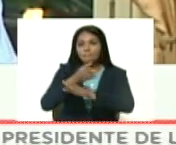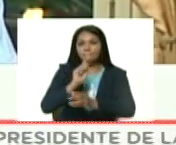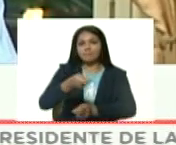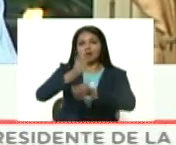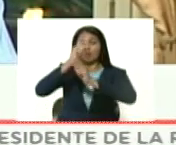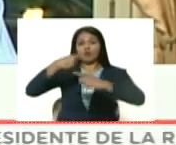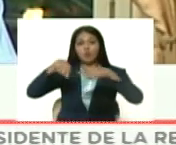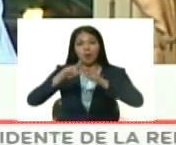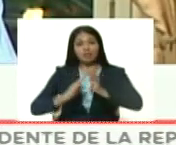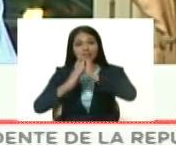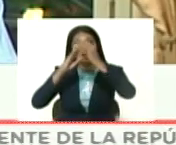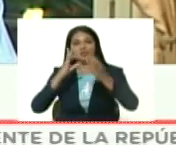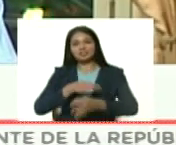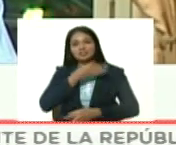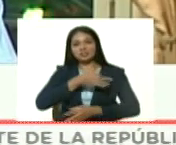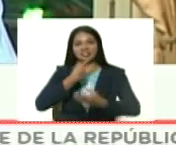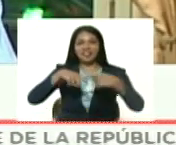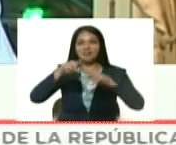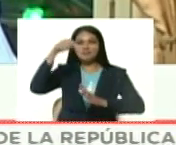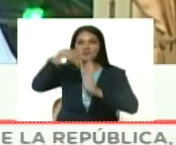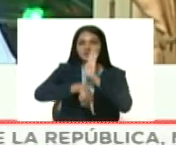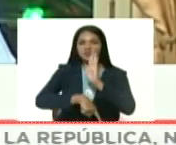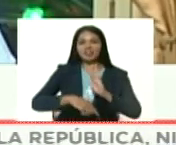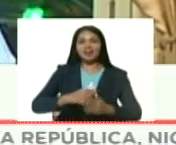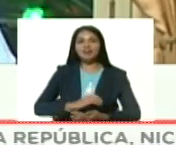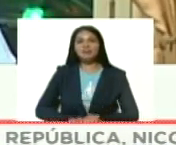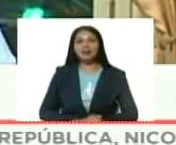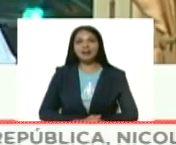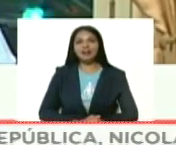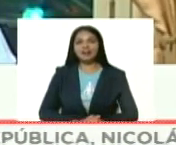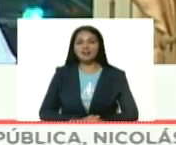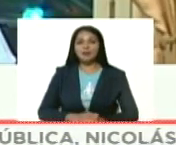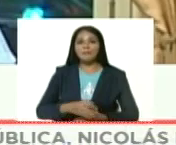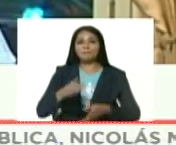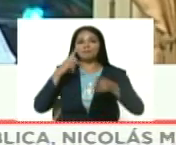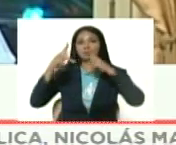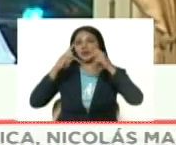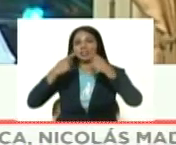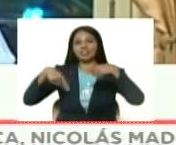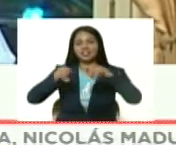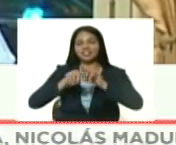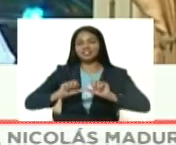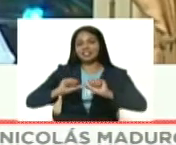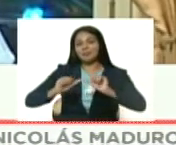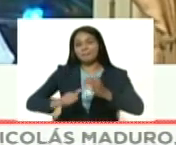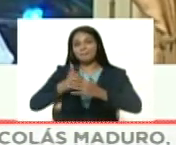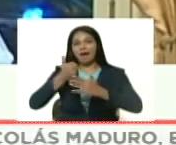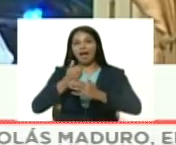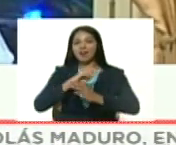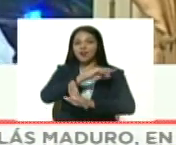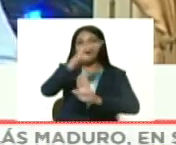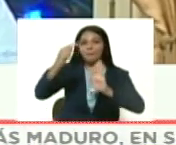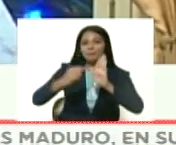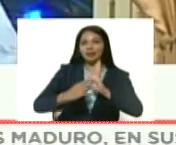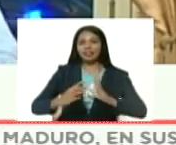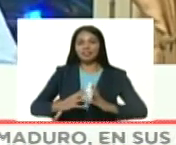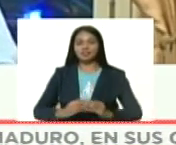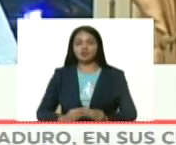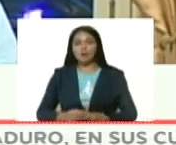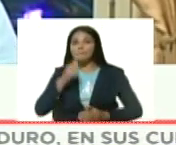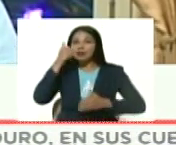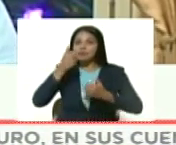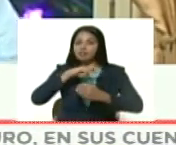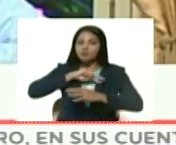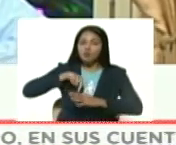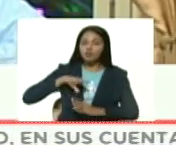liderazgo social profundo, verdadero, un liderazgo político profundo y verdadero, integrado, para el bien del